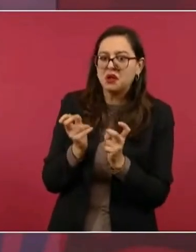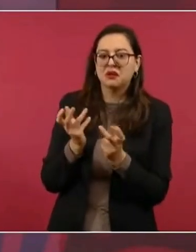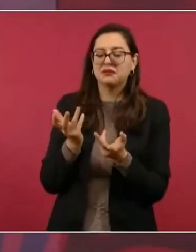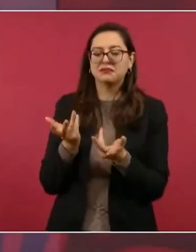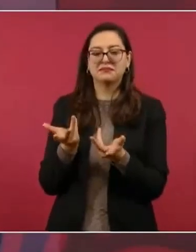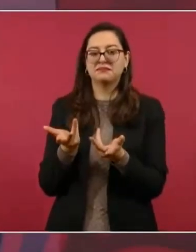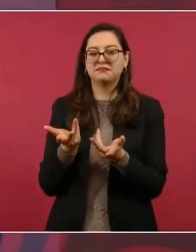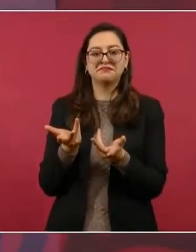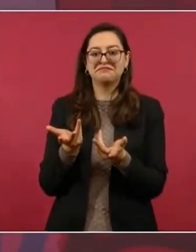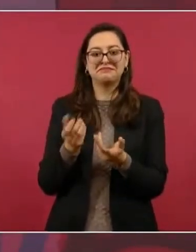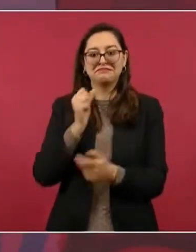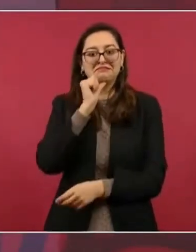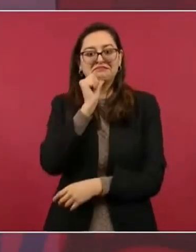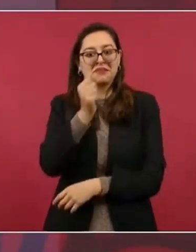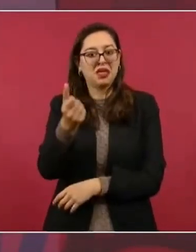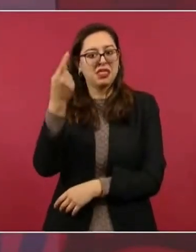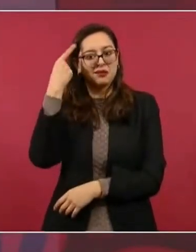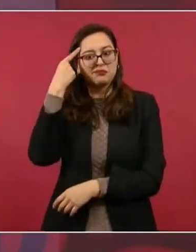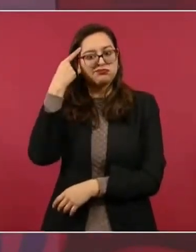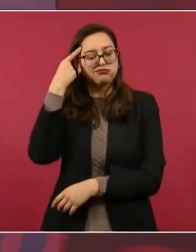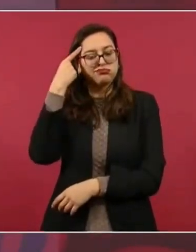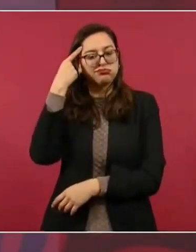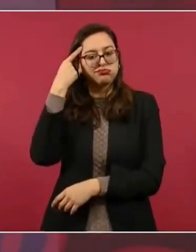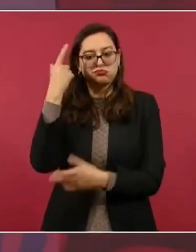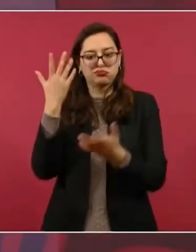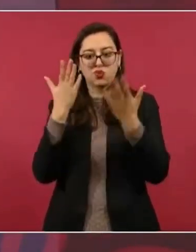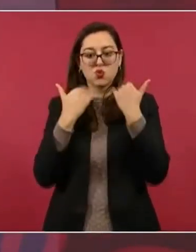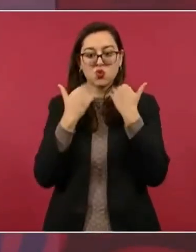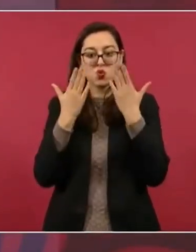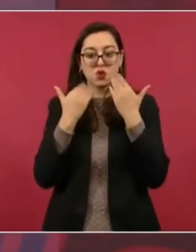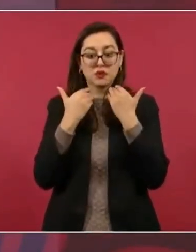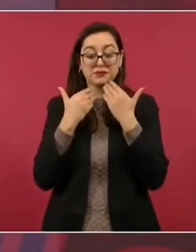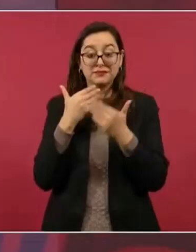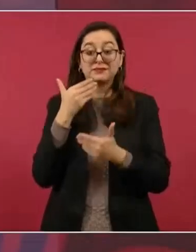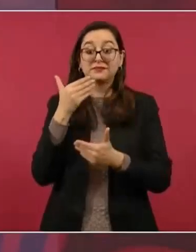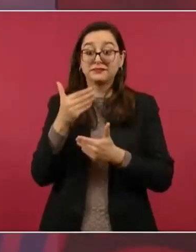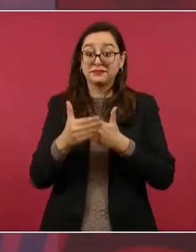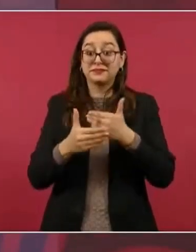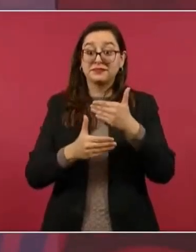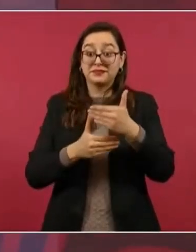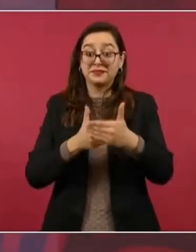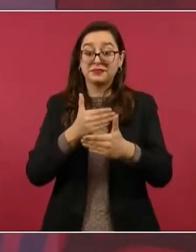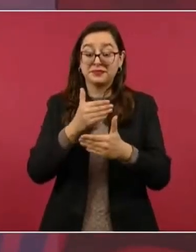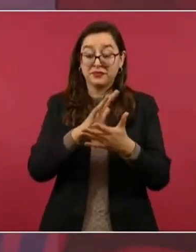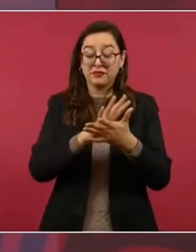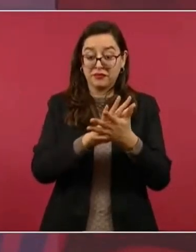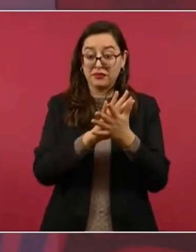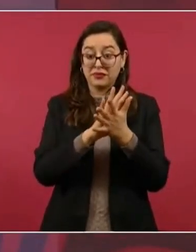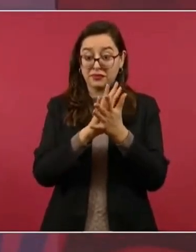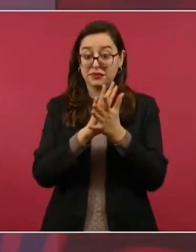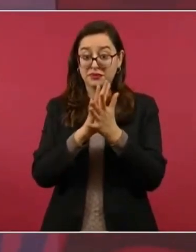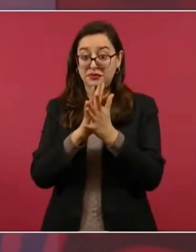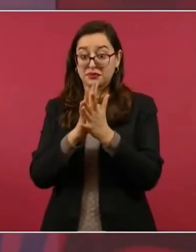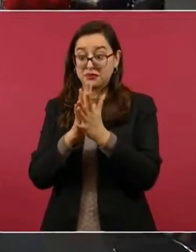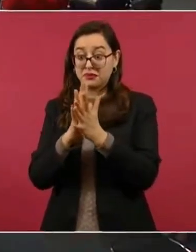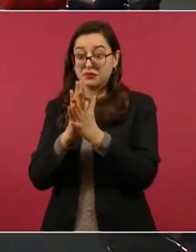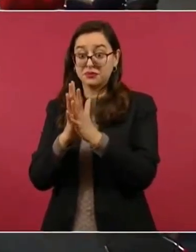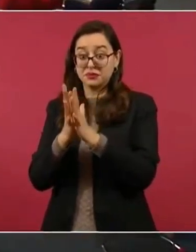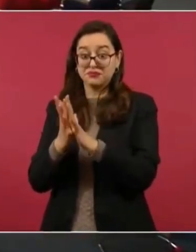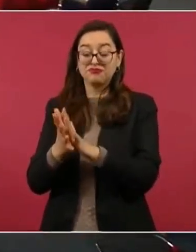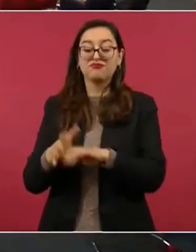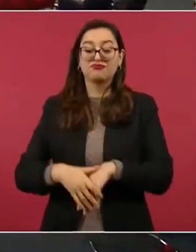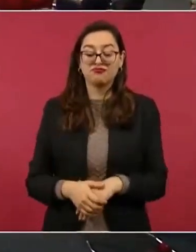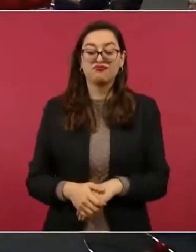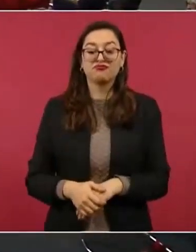de que había que robar. Todo esto ha ido cambiando, pero a mí me tocó ir